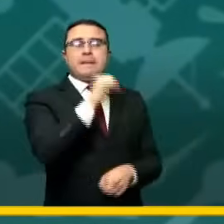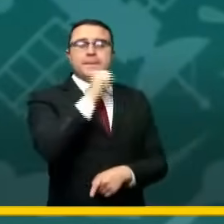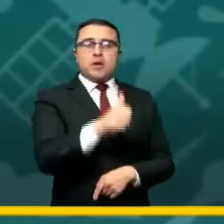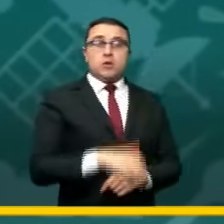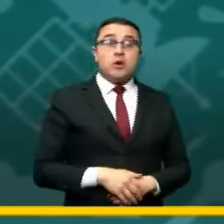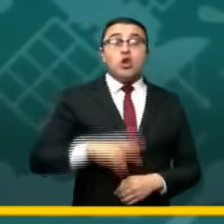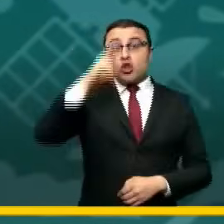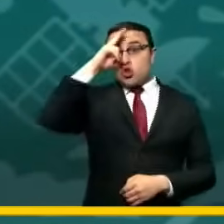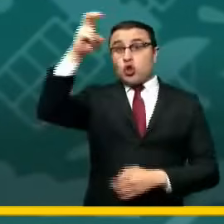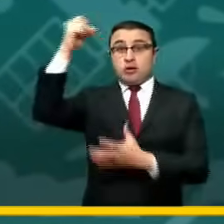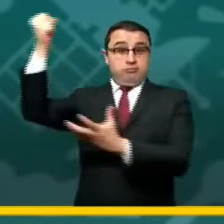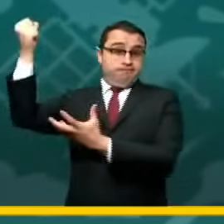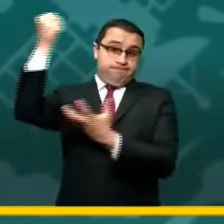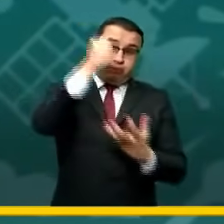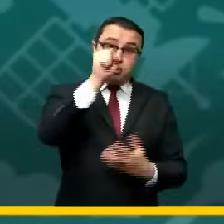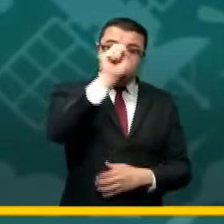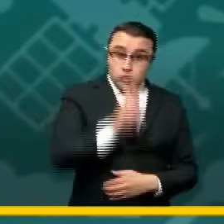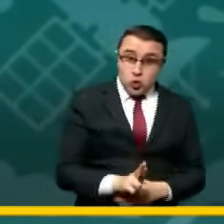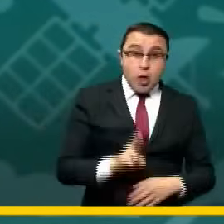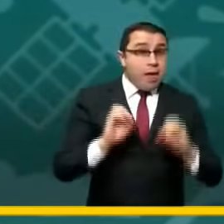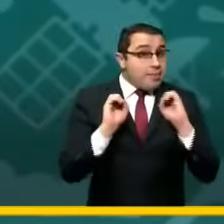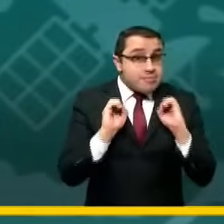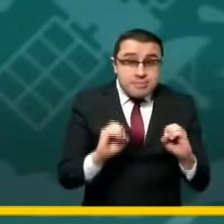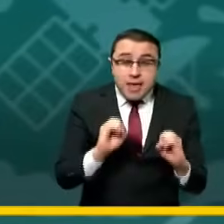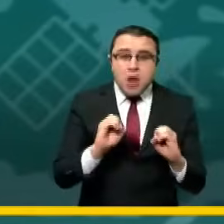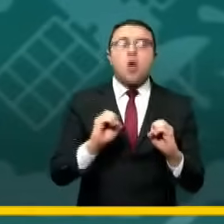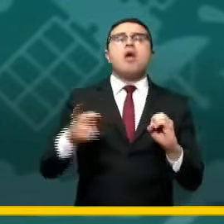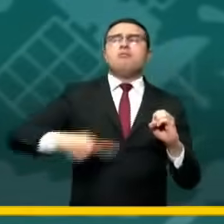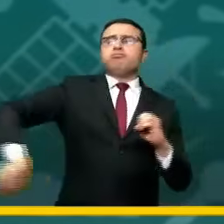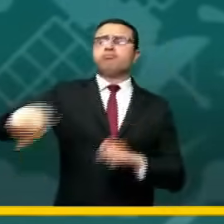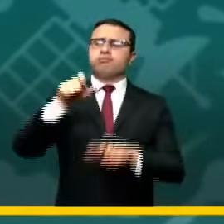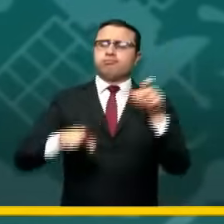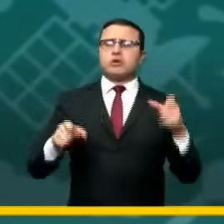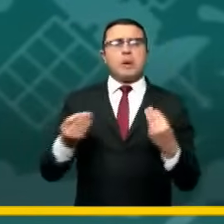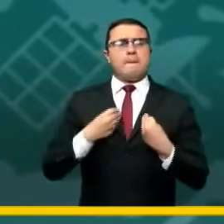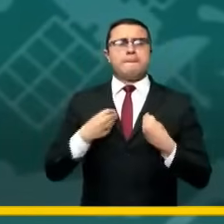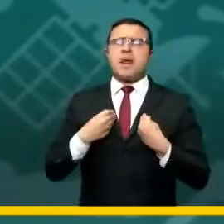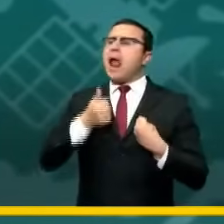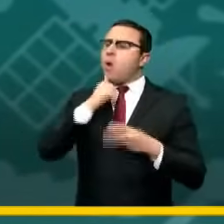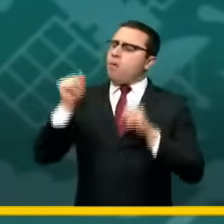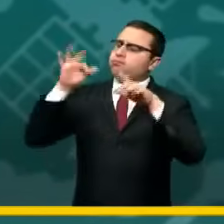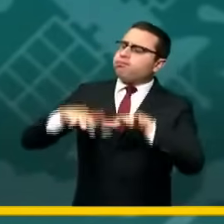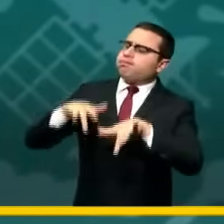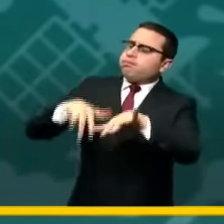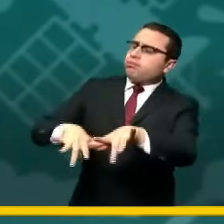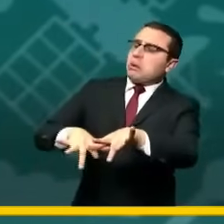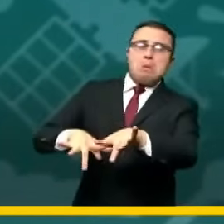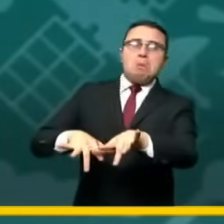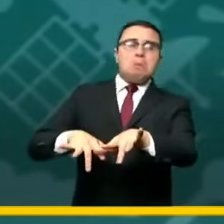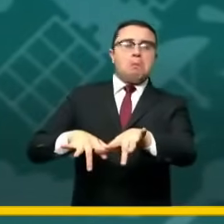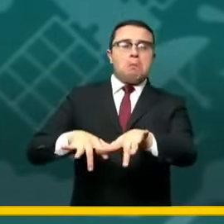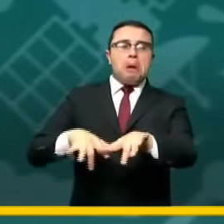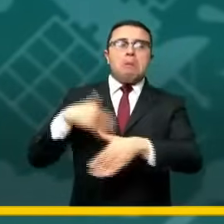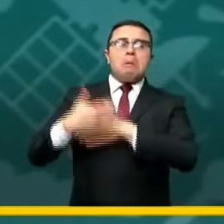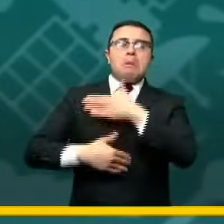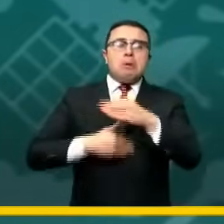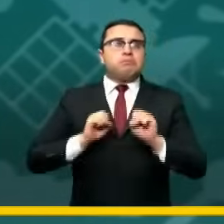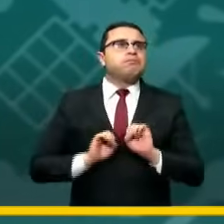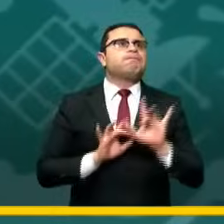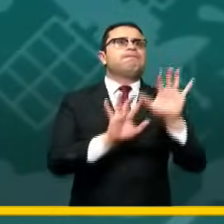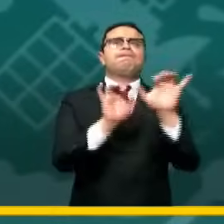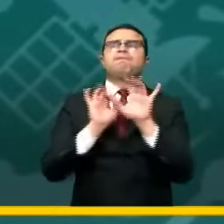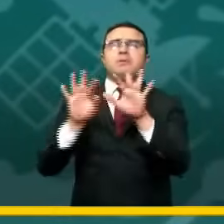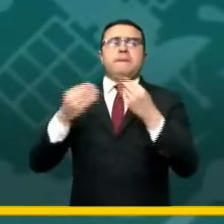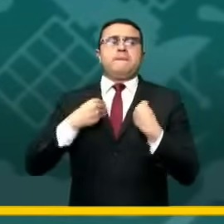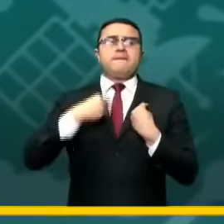las víctimas climáticas cada vez tendrán menos agua líquida en sus hábitats y se trasladarán al norte, a